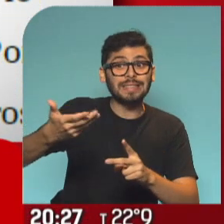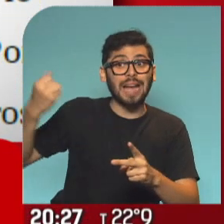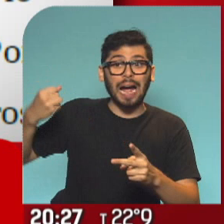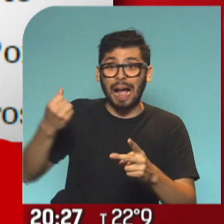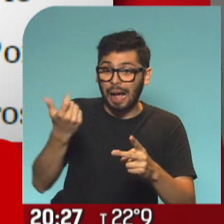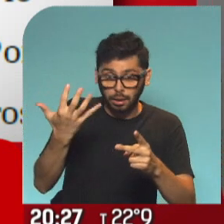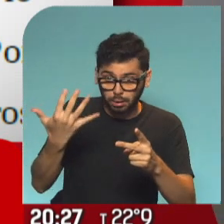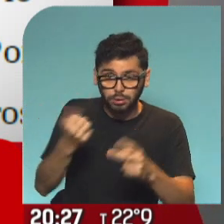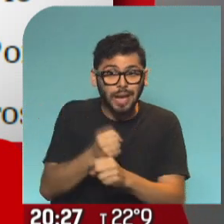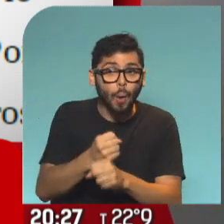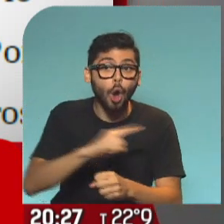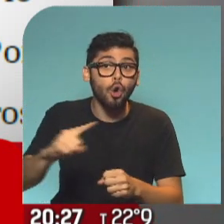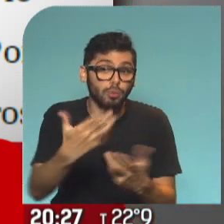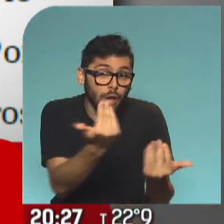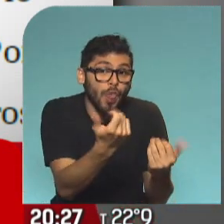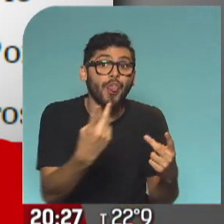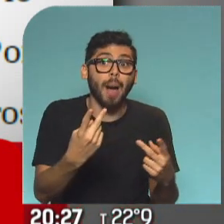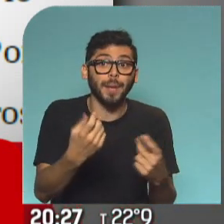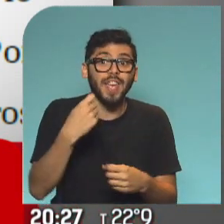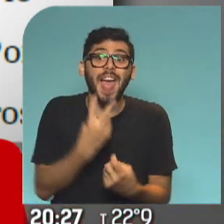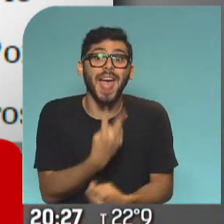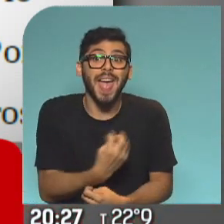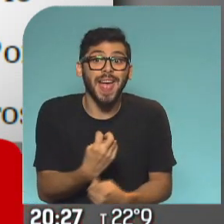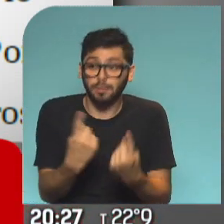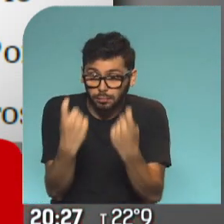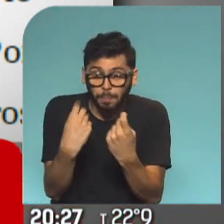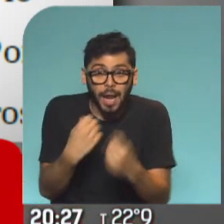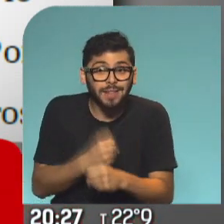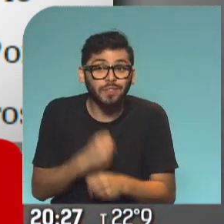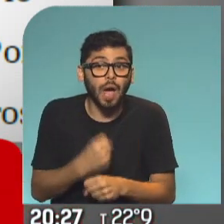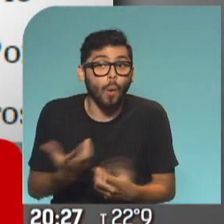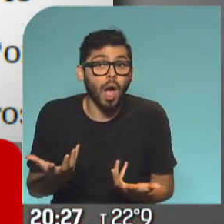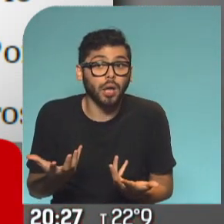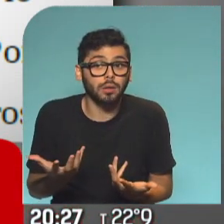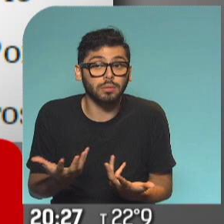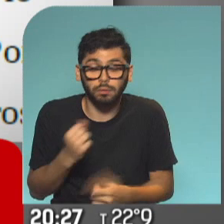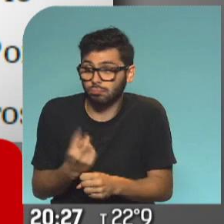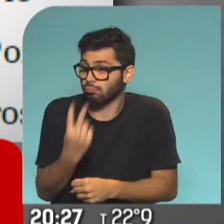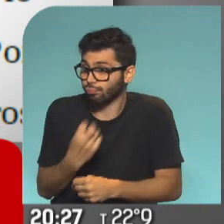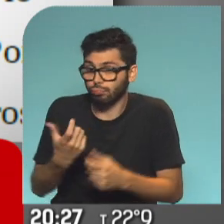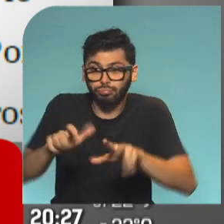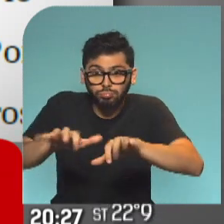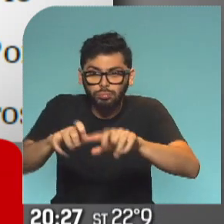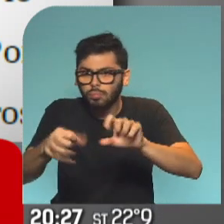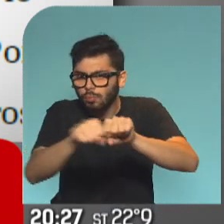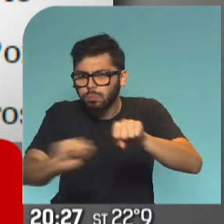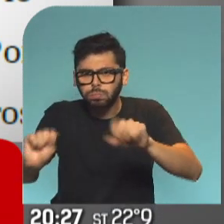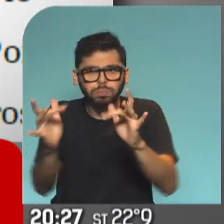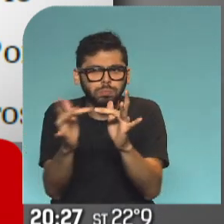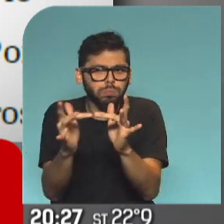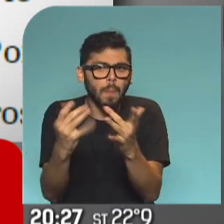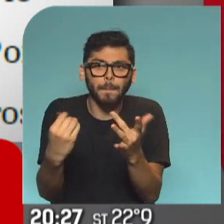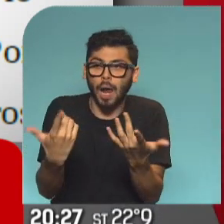entonces lo que decía era devolver la energía pues yo necesito seguir trabajando con la energía a partir de los servidores que son indispensables